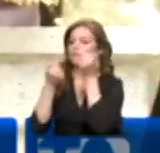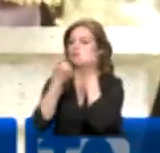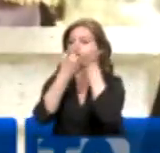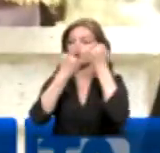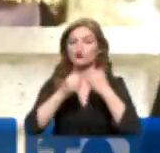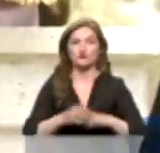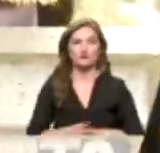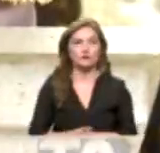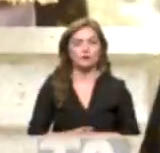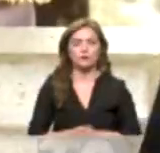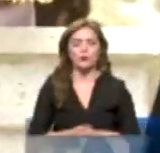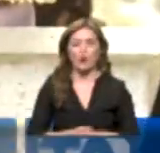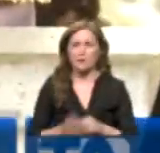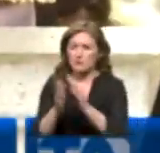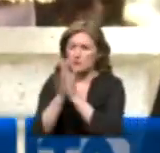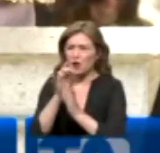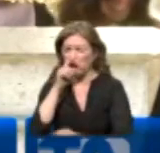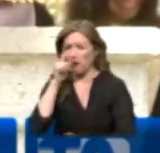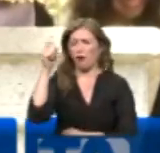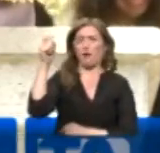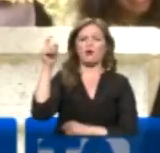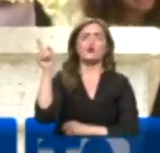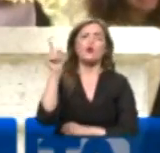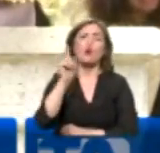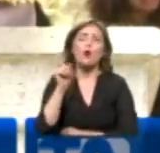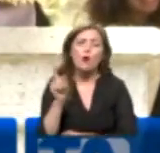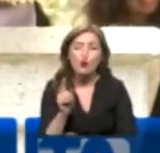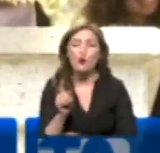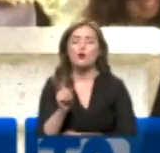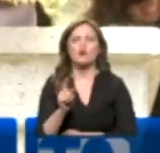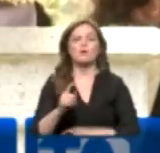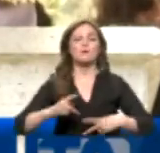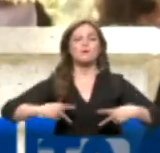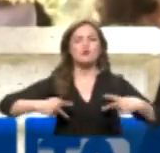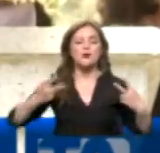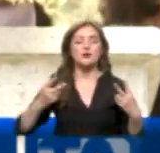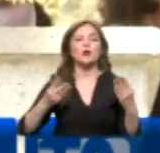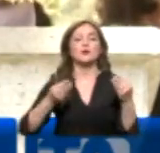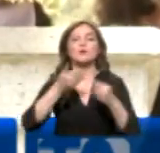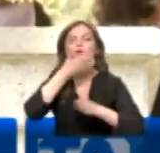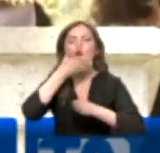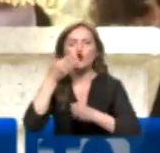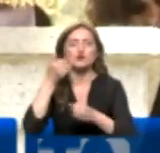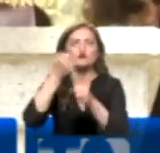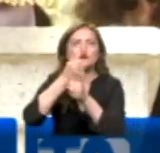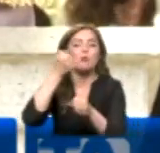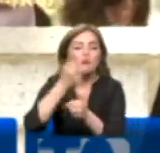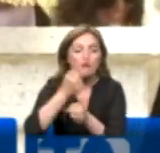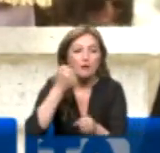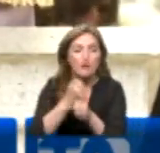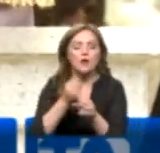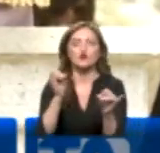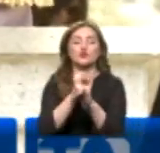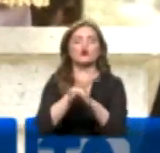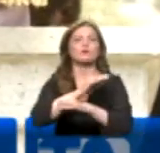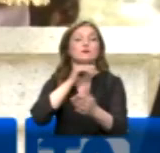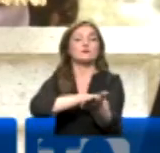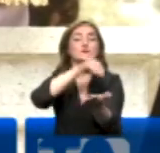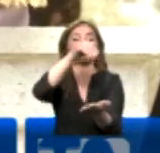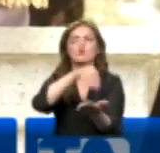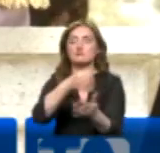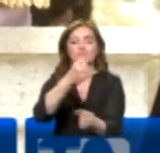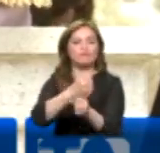No pedimos lujos, tan solo condiciones mínimas para cumplir de mejor forma las distintas misiones.